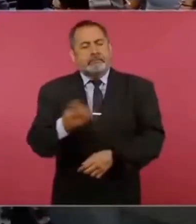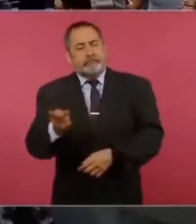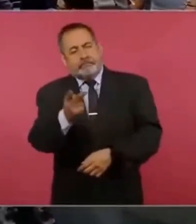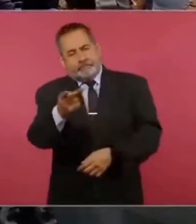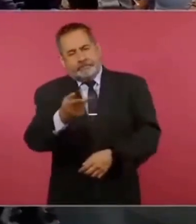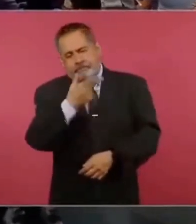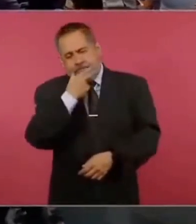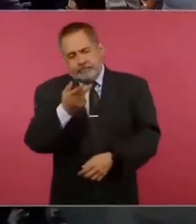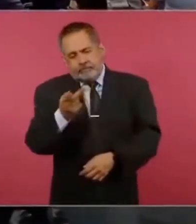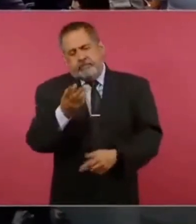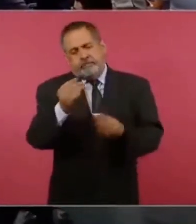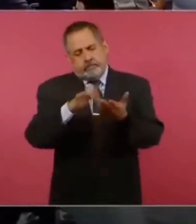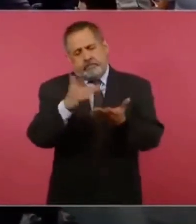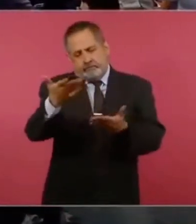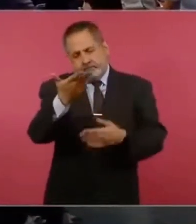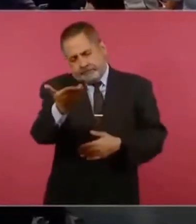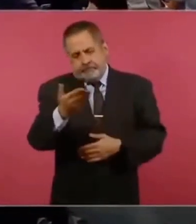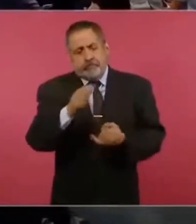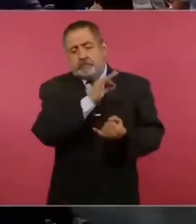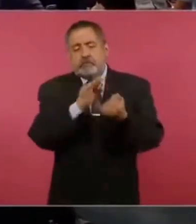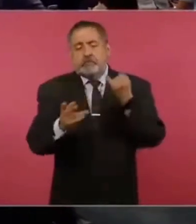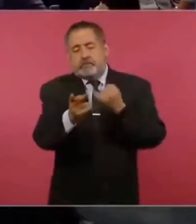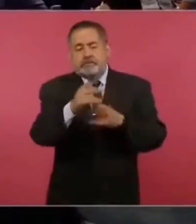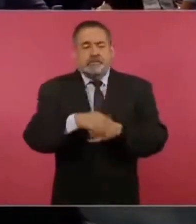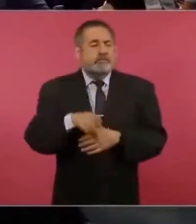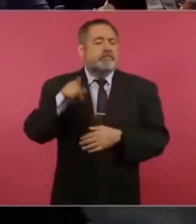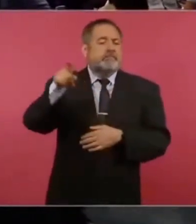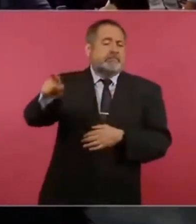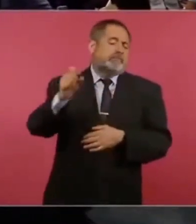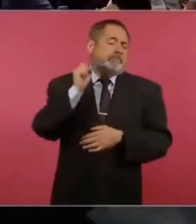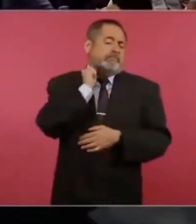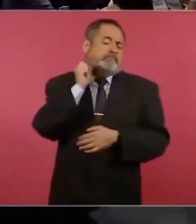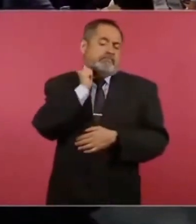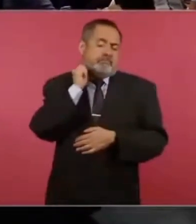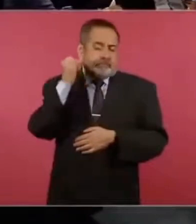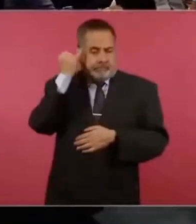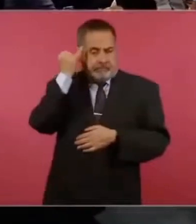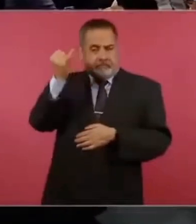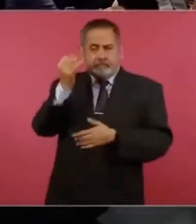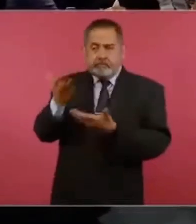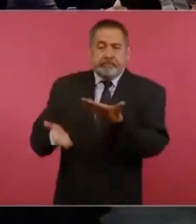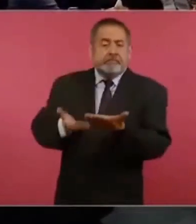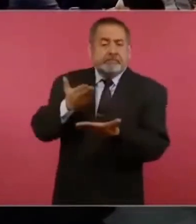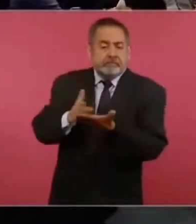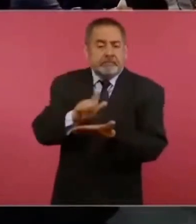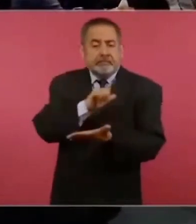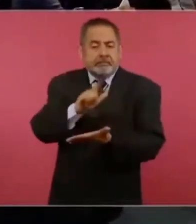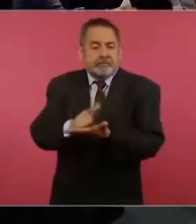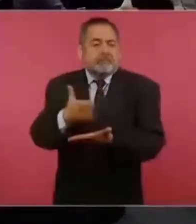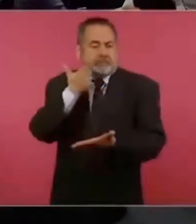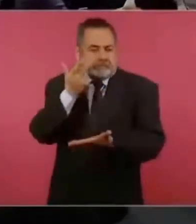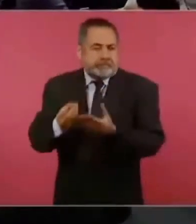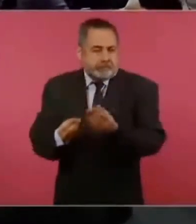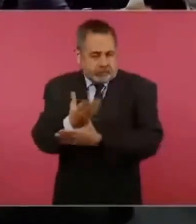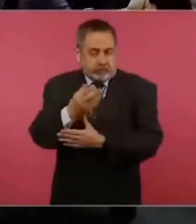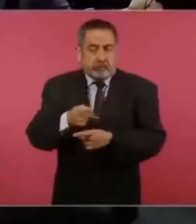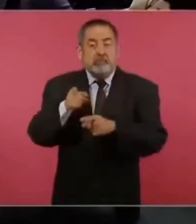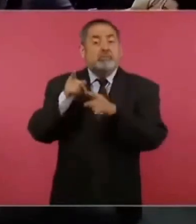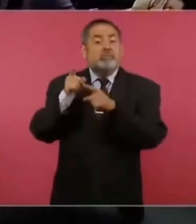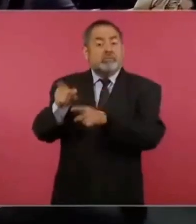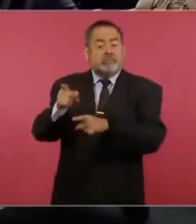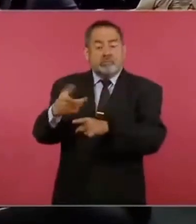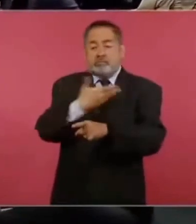es, en el Senado de la República se presentó una iniciativa que busca extender la facultad de usted, del